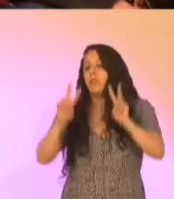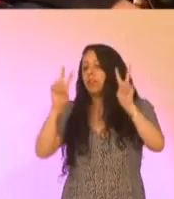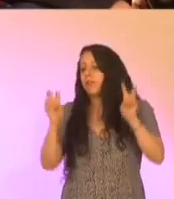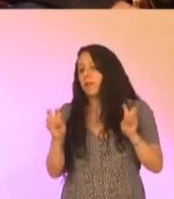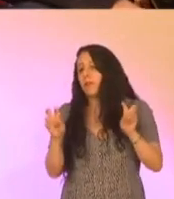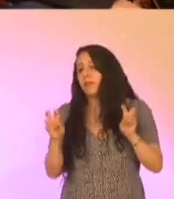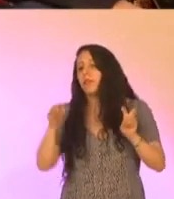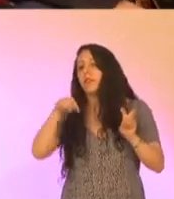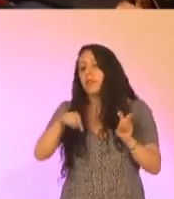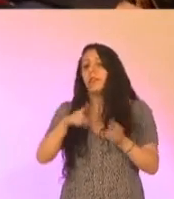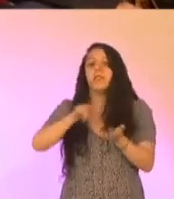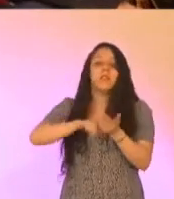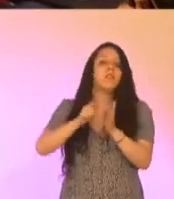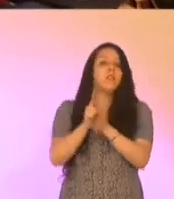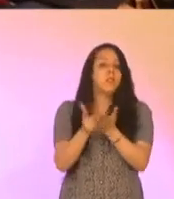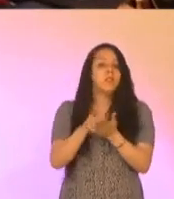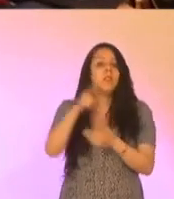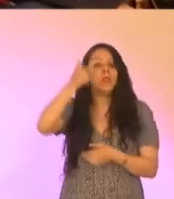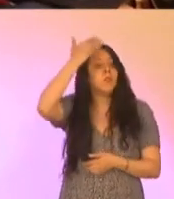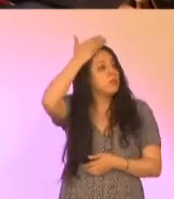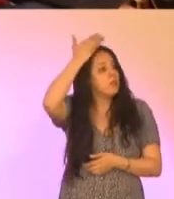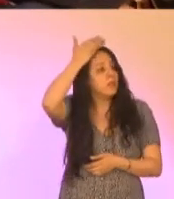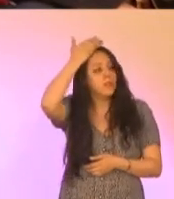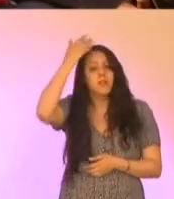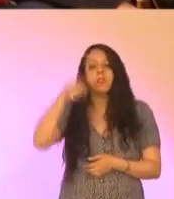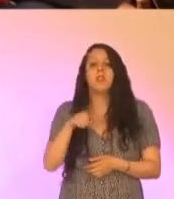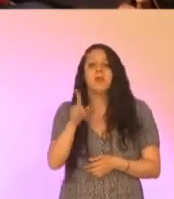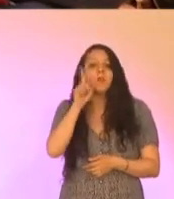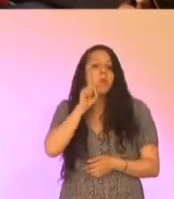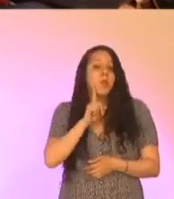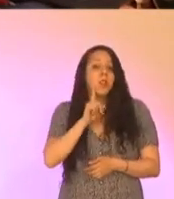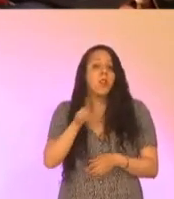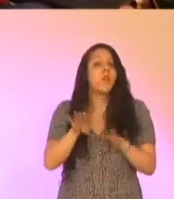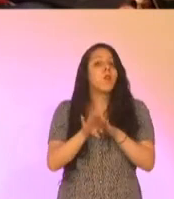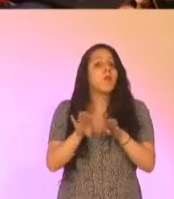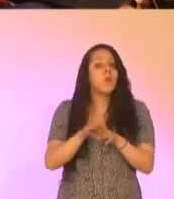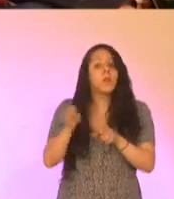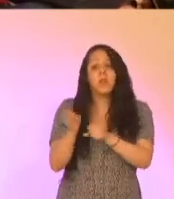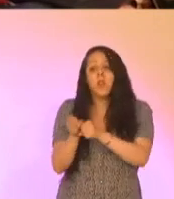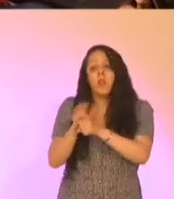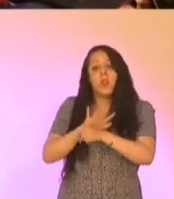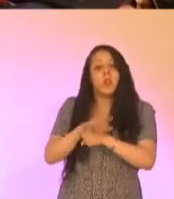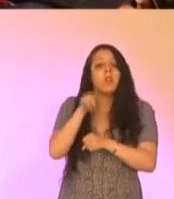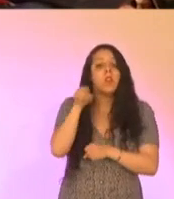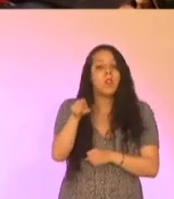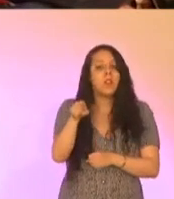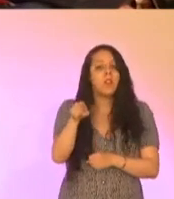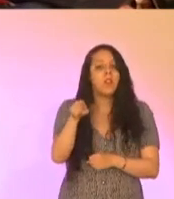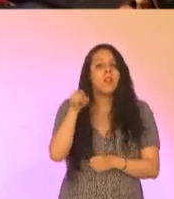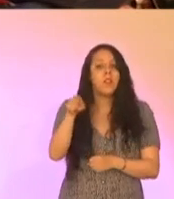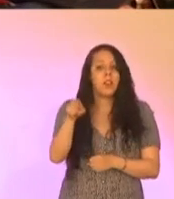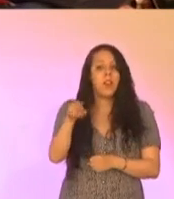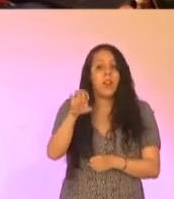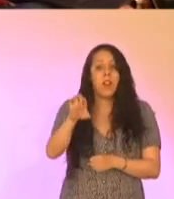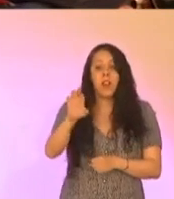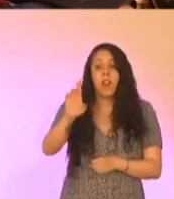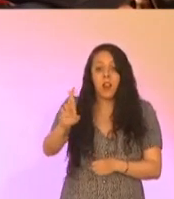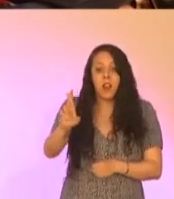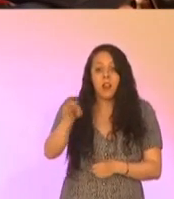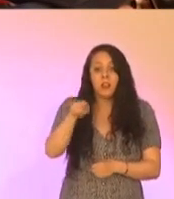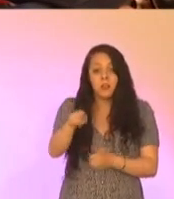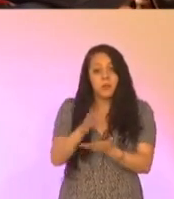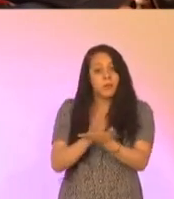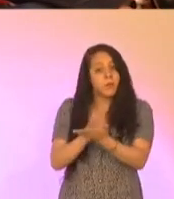prepara para entrar a la sala de covite pues eso no tiene nada de humorístico hay textos como el mío que sirven de alivio de